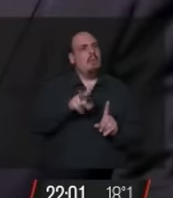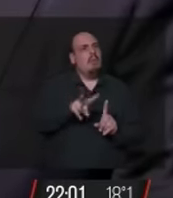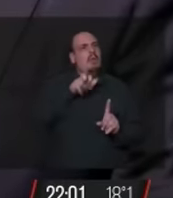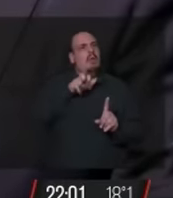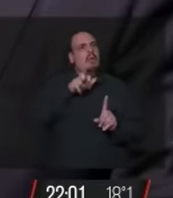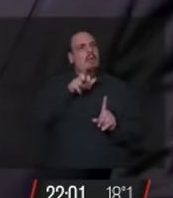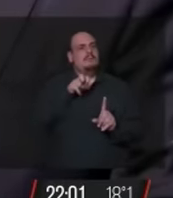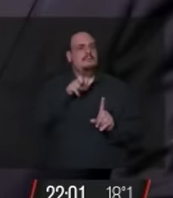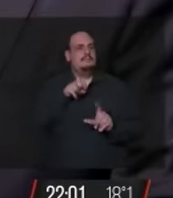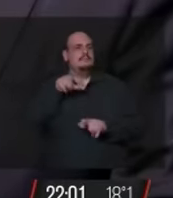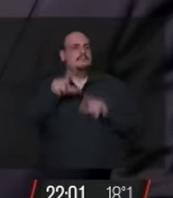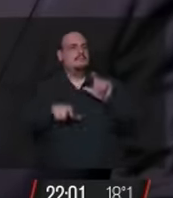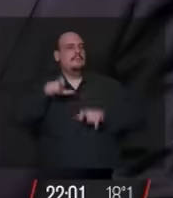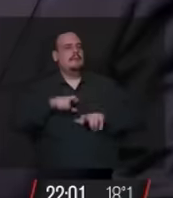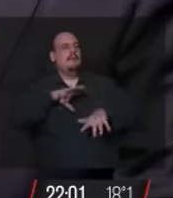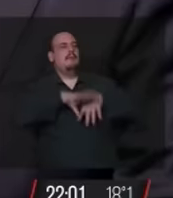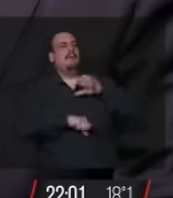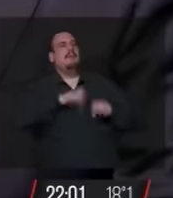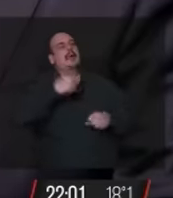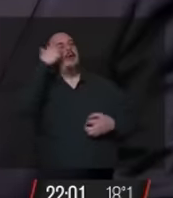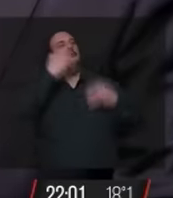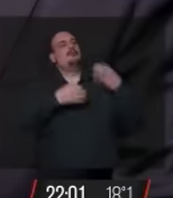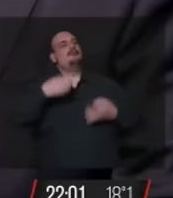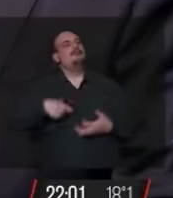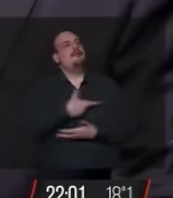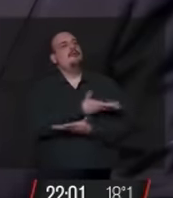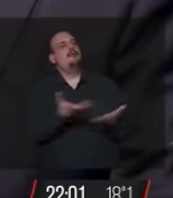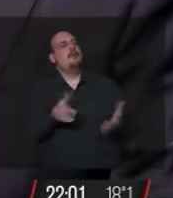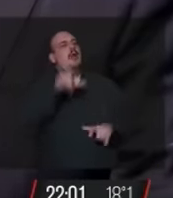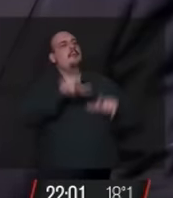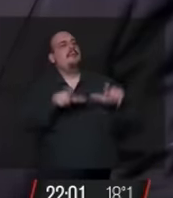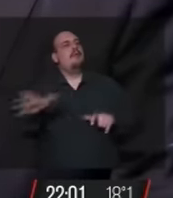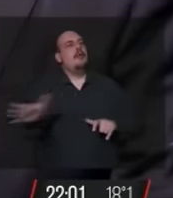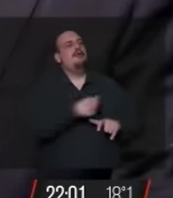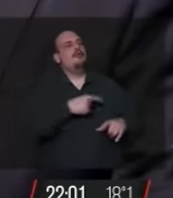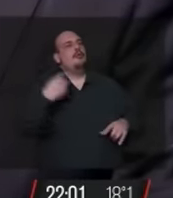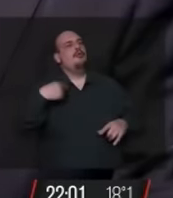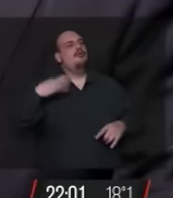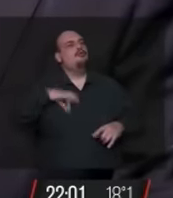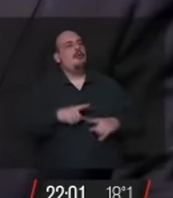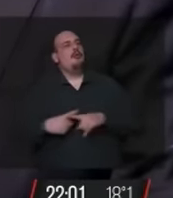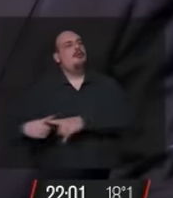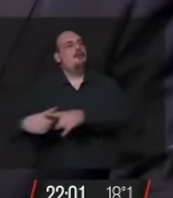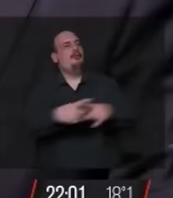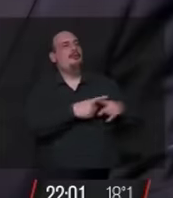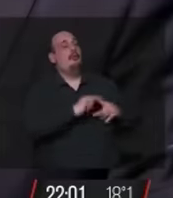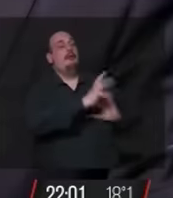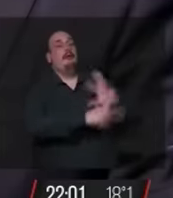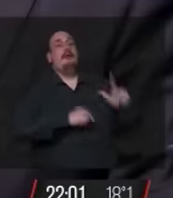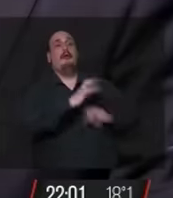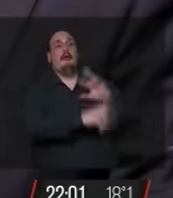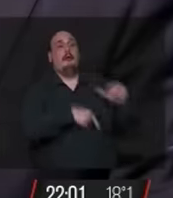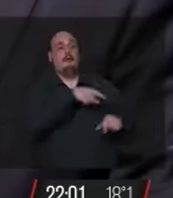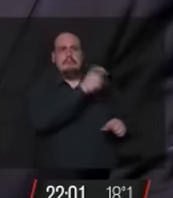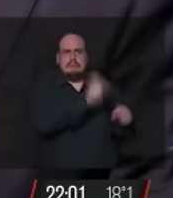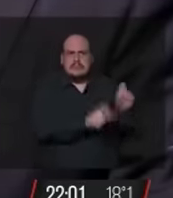la banda de los expropiadores con la idea de la justicia social, la redistribución del ingreso, la igualdad de oportunidades, y con todo eso va y le roba el resultado